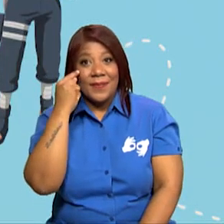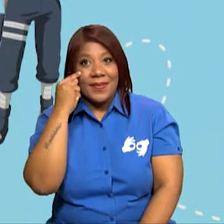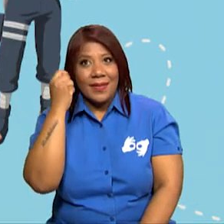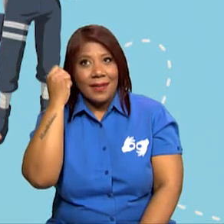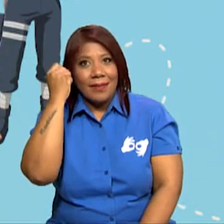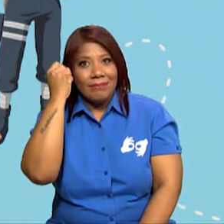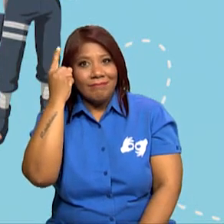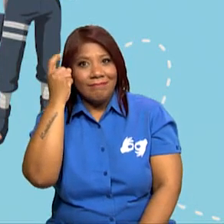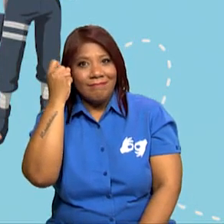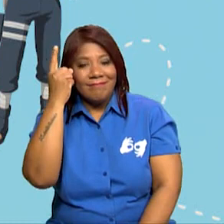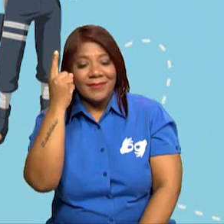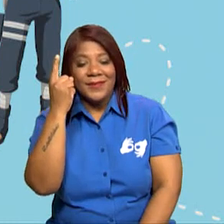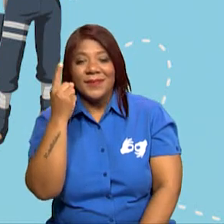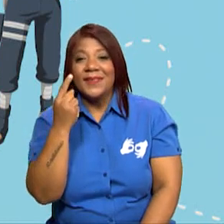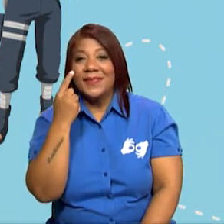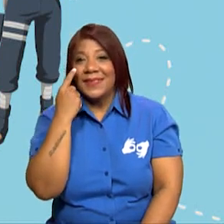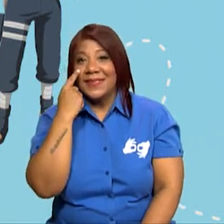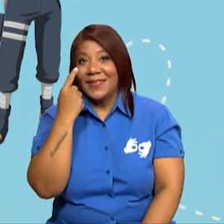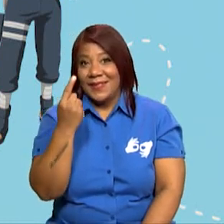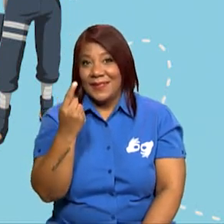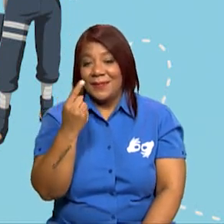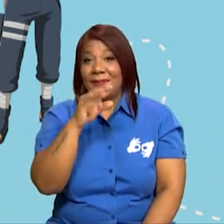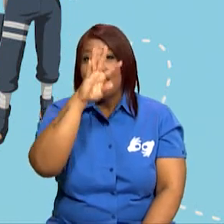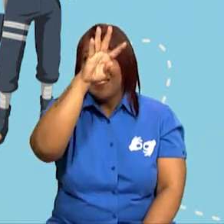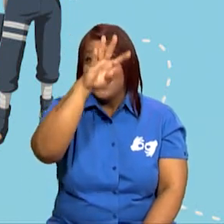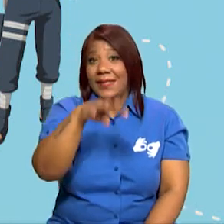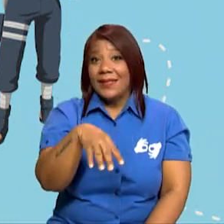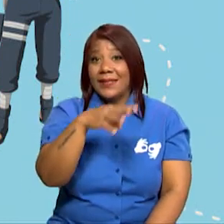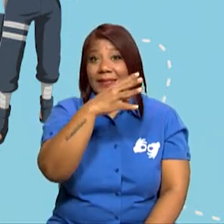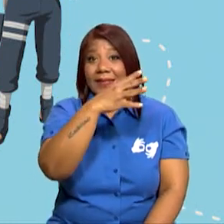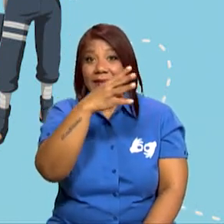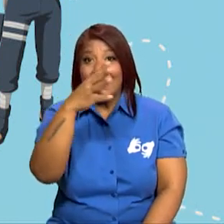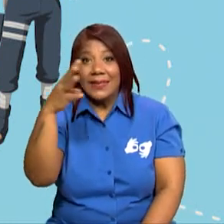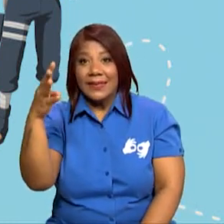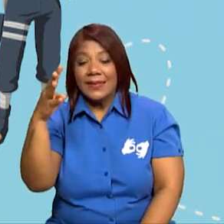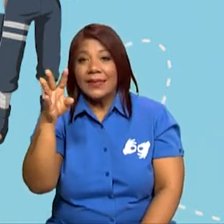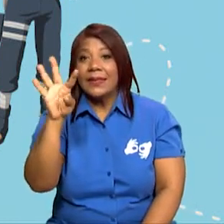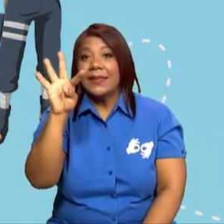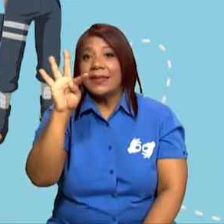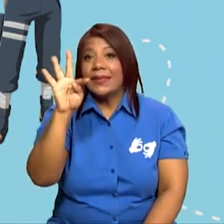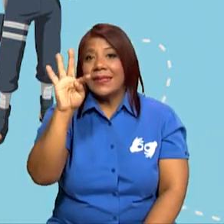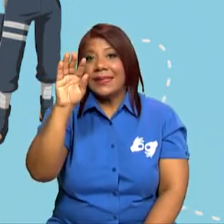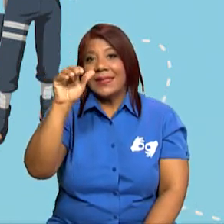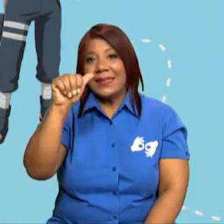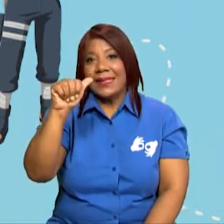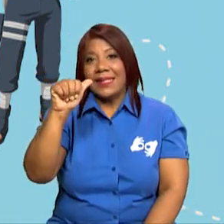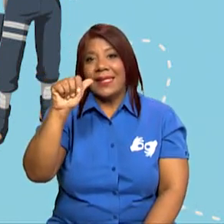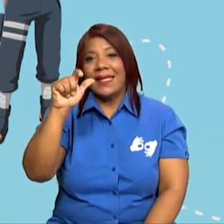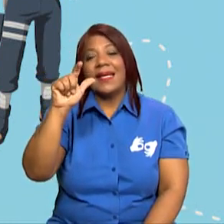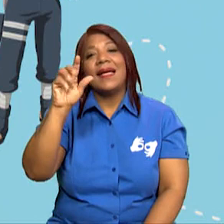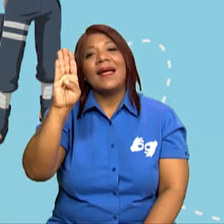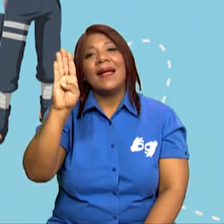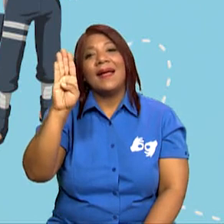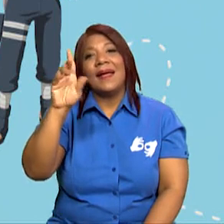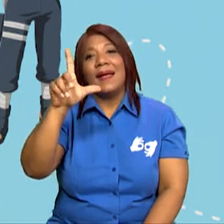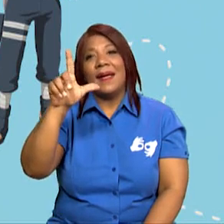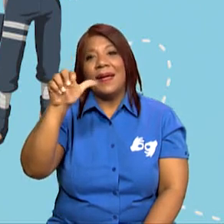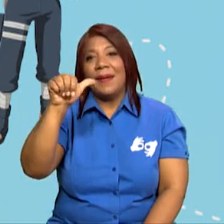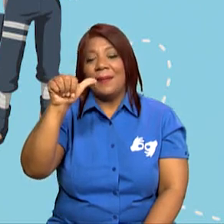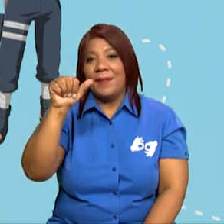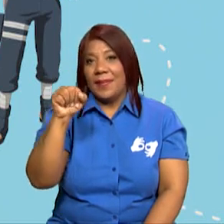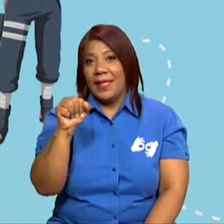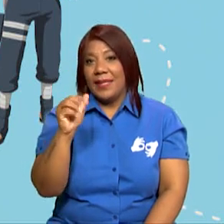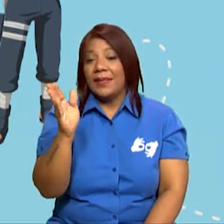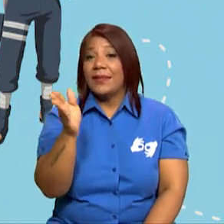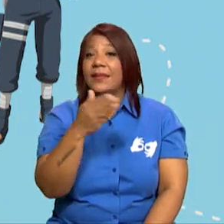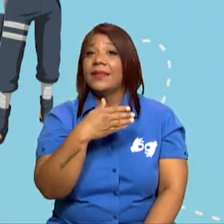a ver de qué se tratan esas tablas. Se llaman tablas de frecuencia y la frecuencia se refiere